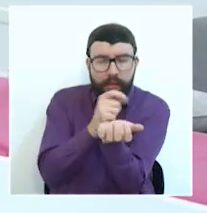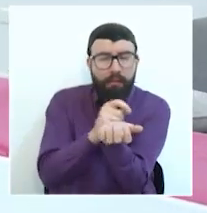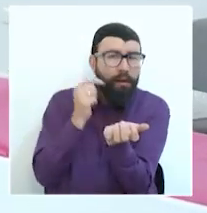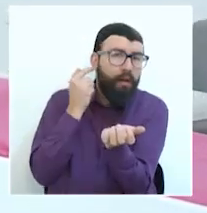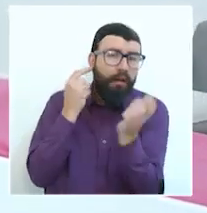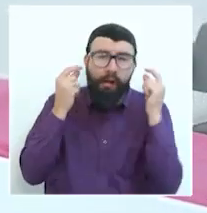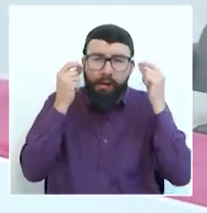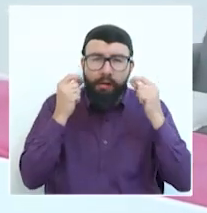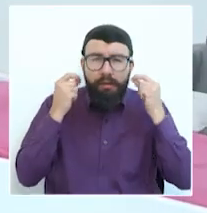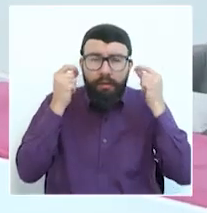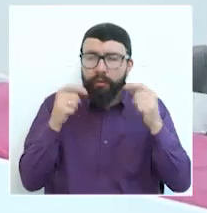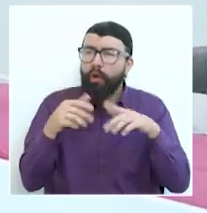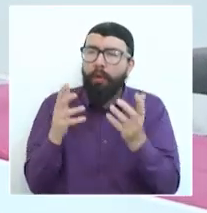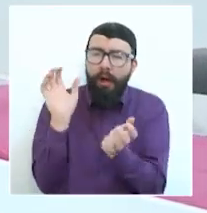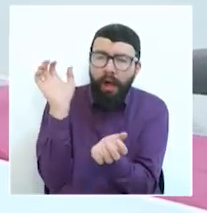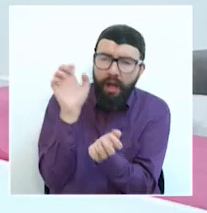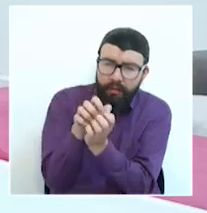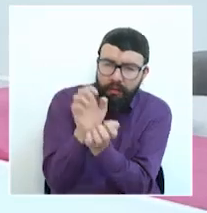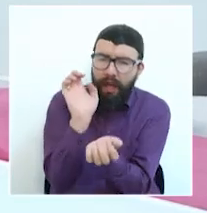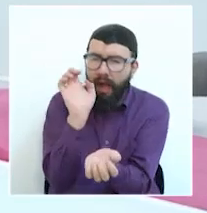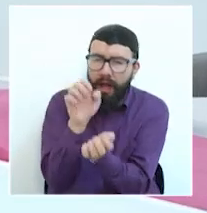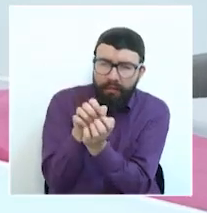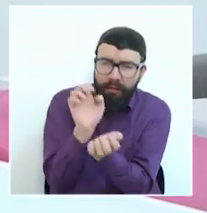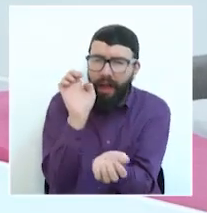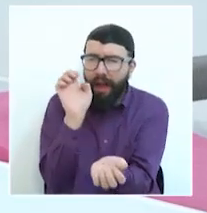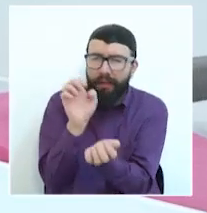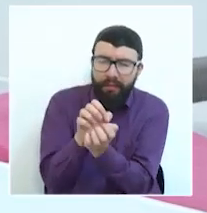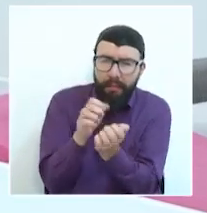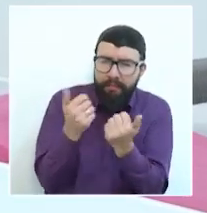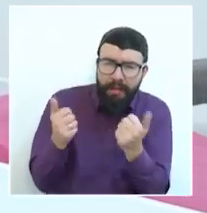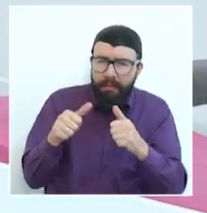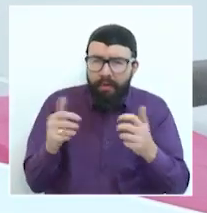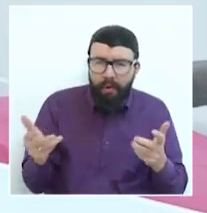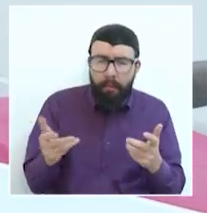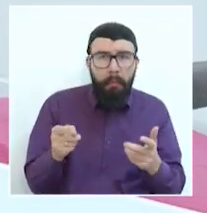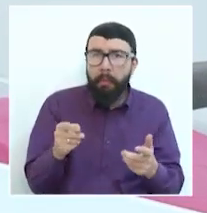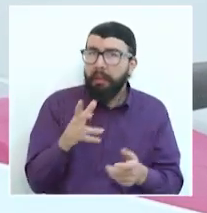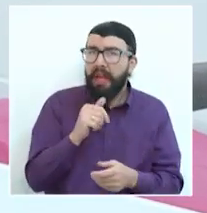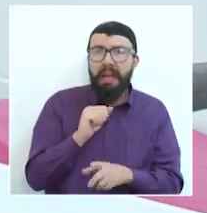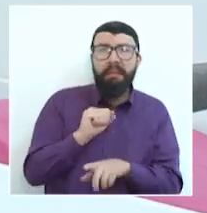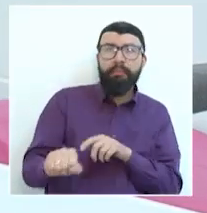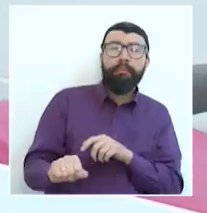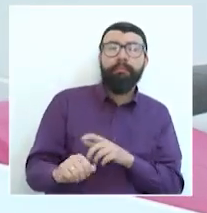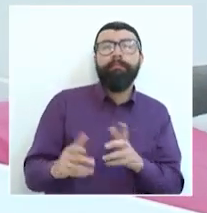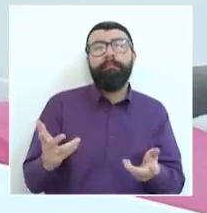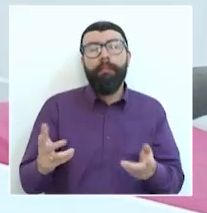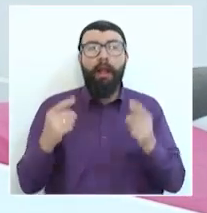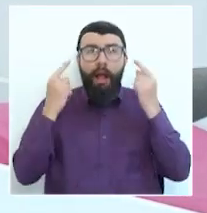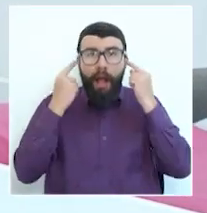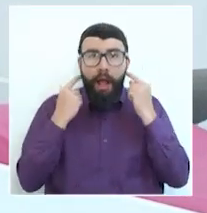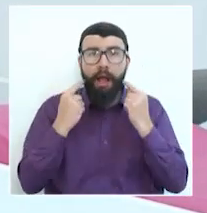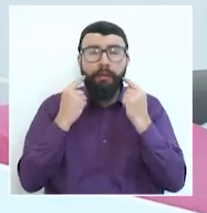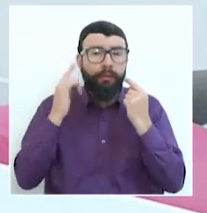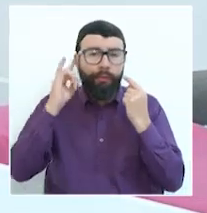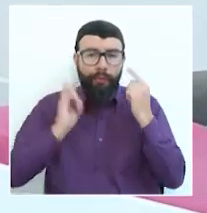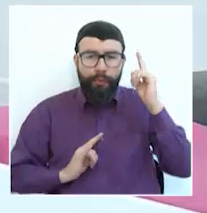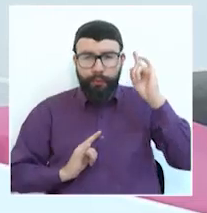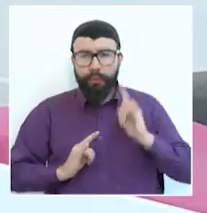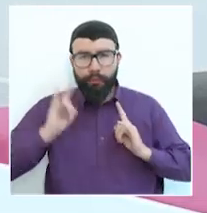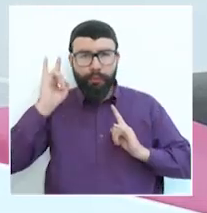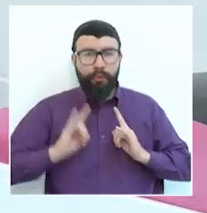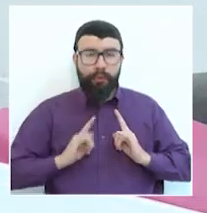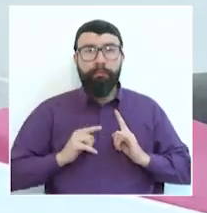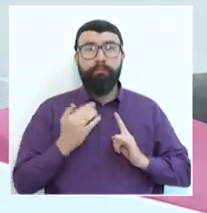de cómo está mordiendo mi deportista, de cómo está mordiendo cualquiera de nosotros, resulta que aquí hay unos receptores que nos mandan